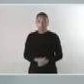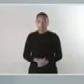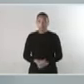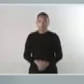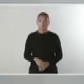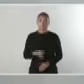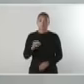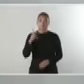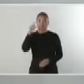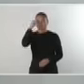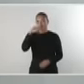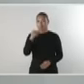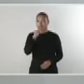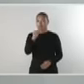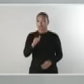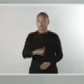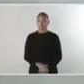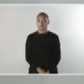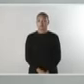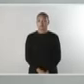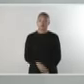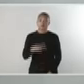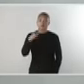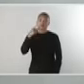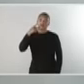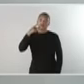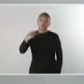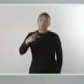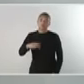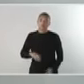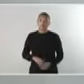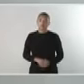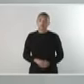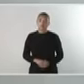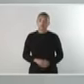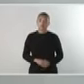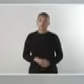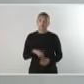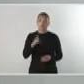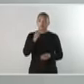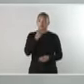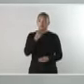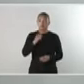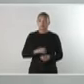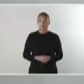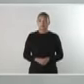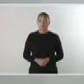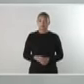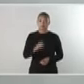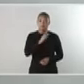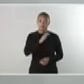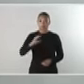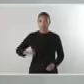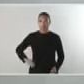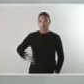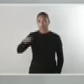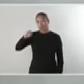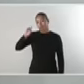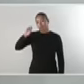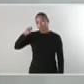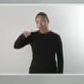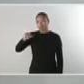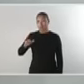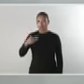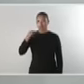para nada tiene el uso de la palabra durante un minuto el candidato del partido Morena